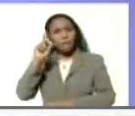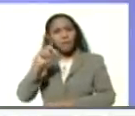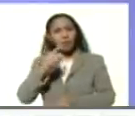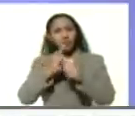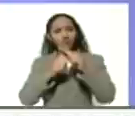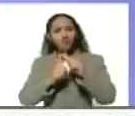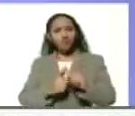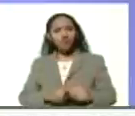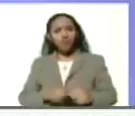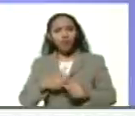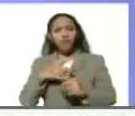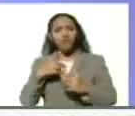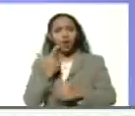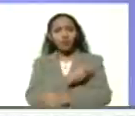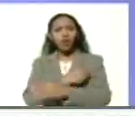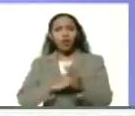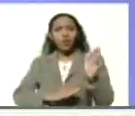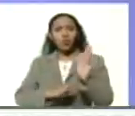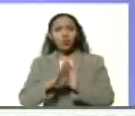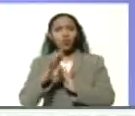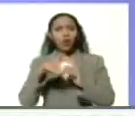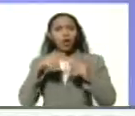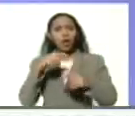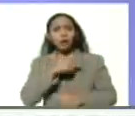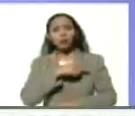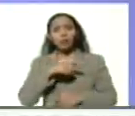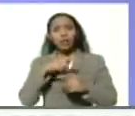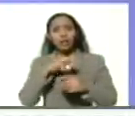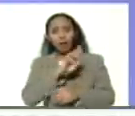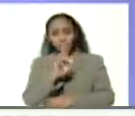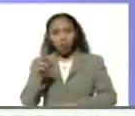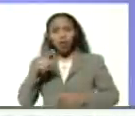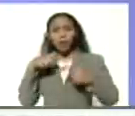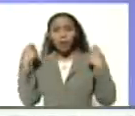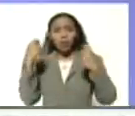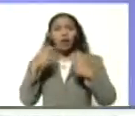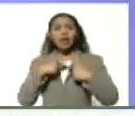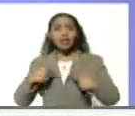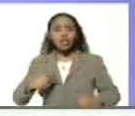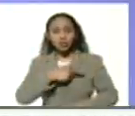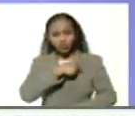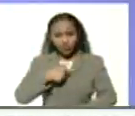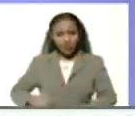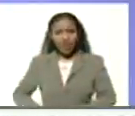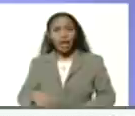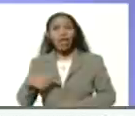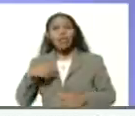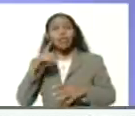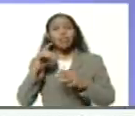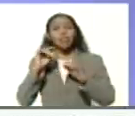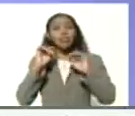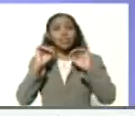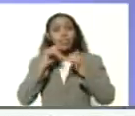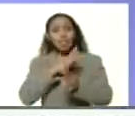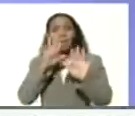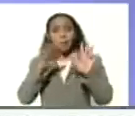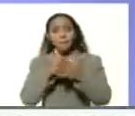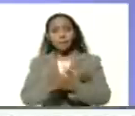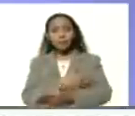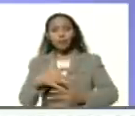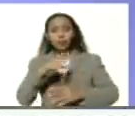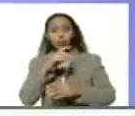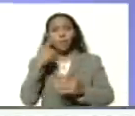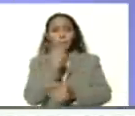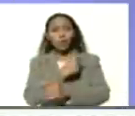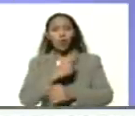las vacunas desarrolladas por la República Popular China y que han arribado a nuestro país también más de 500.000 dosis de esta